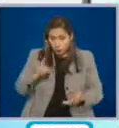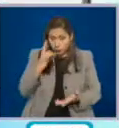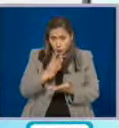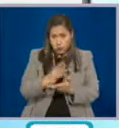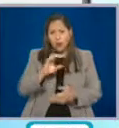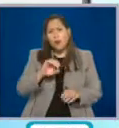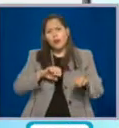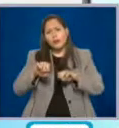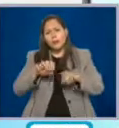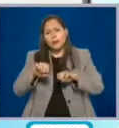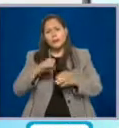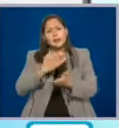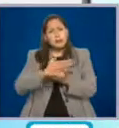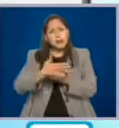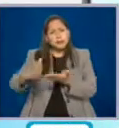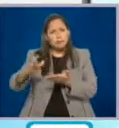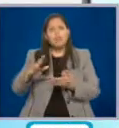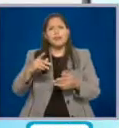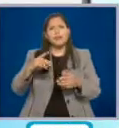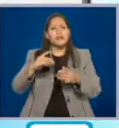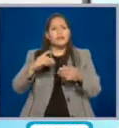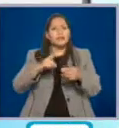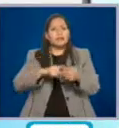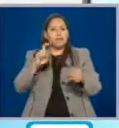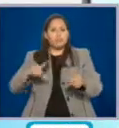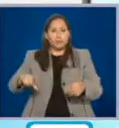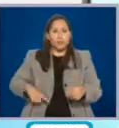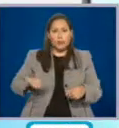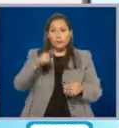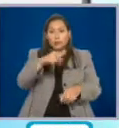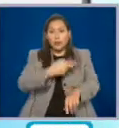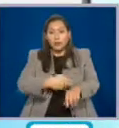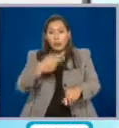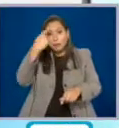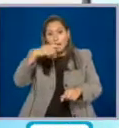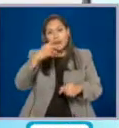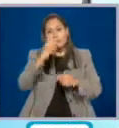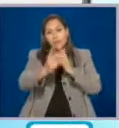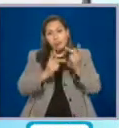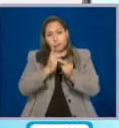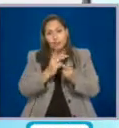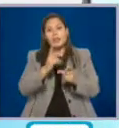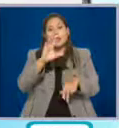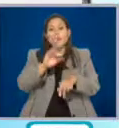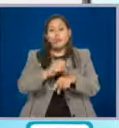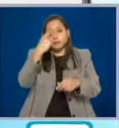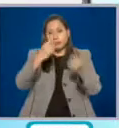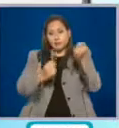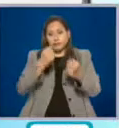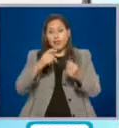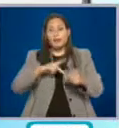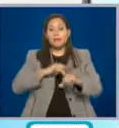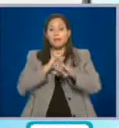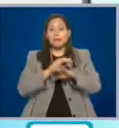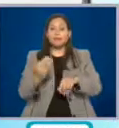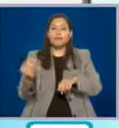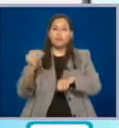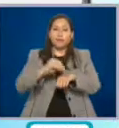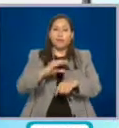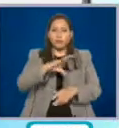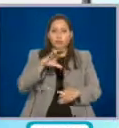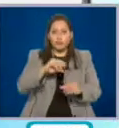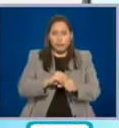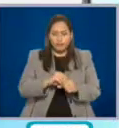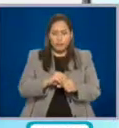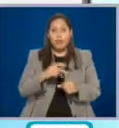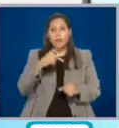empresas que no tengan nada que ver con gobierno? Porque como tú dices, cuando haces trámites de pasaporte, de licencia, de muchas cosas, metes toda tu información. Pero también